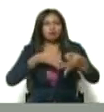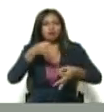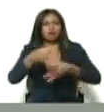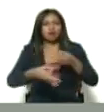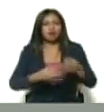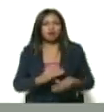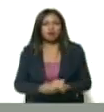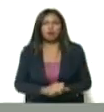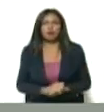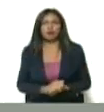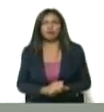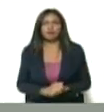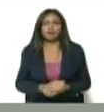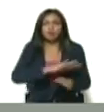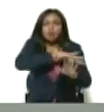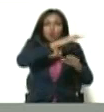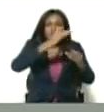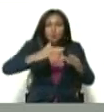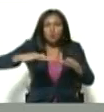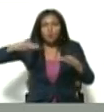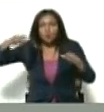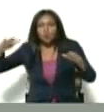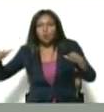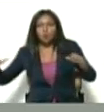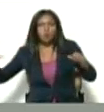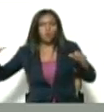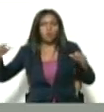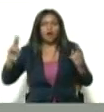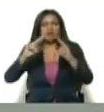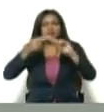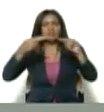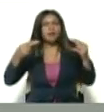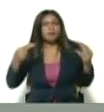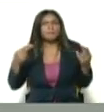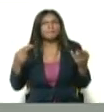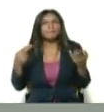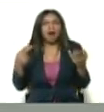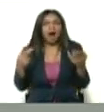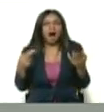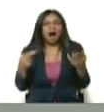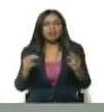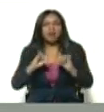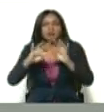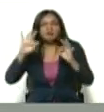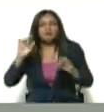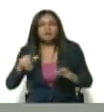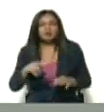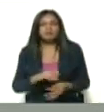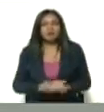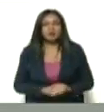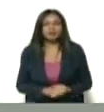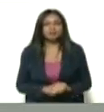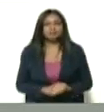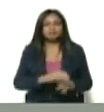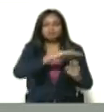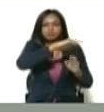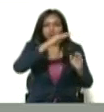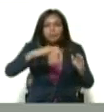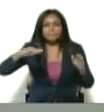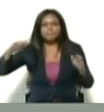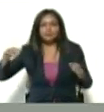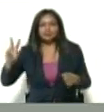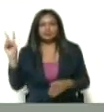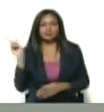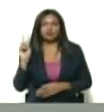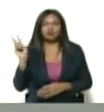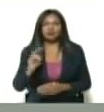en el mar venezolano, el mar Caribe, mar de paz, más mar soberano, mar venezolano.